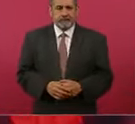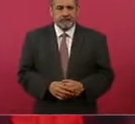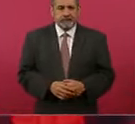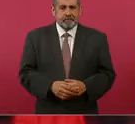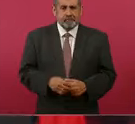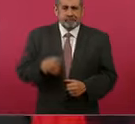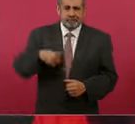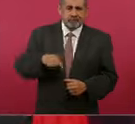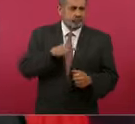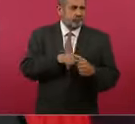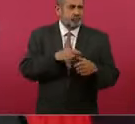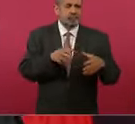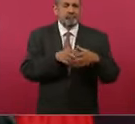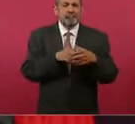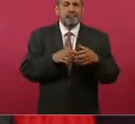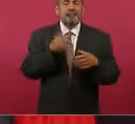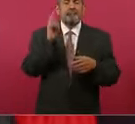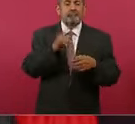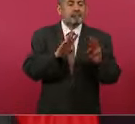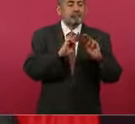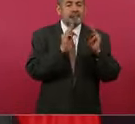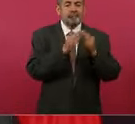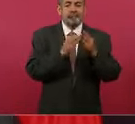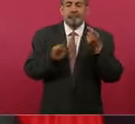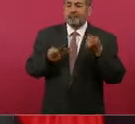estableció un narcoestado,